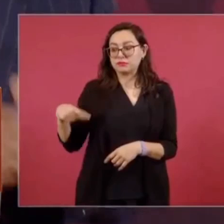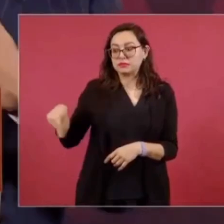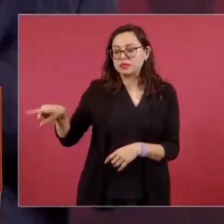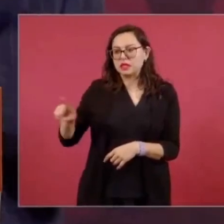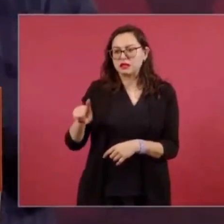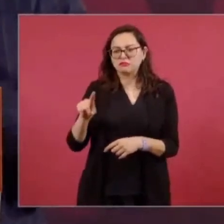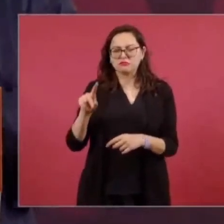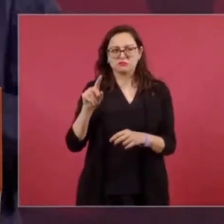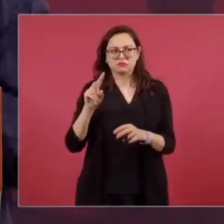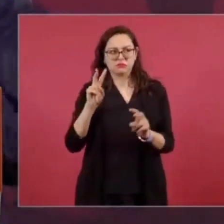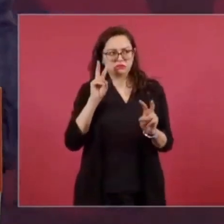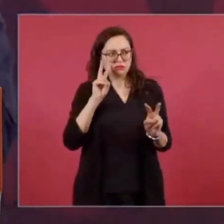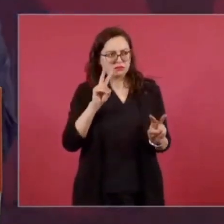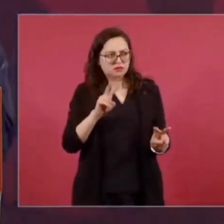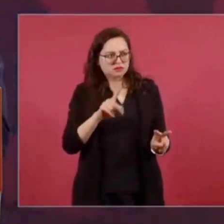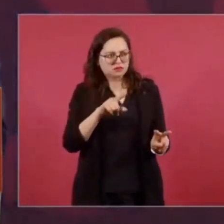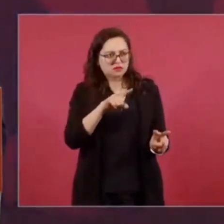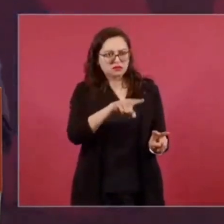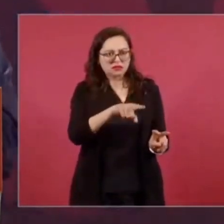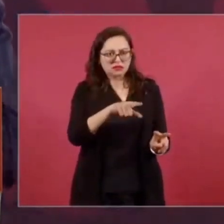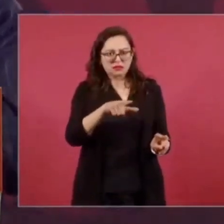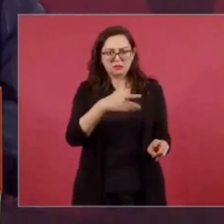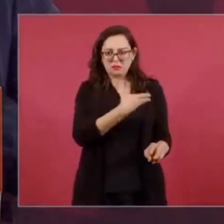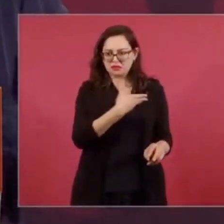no se fuesen